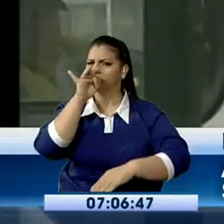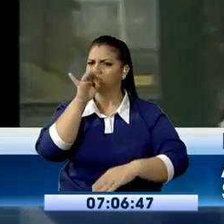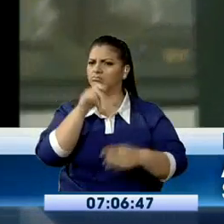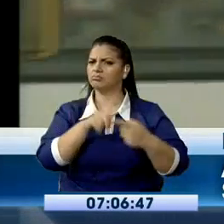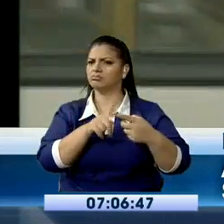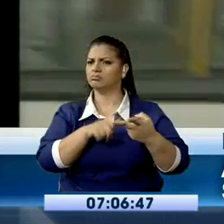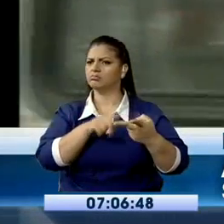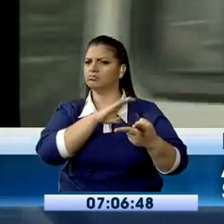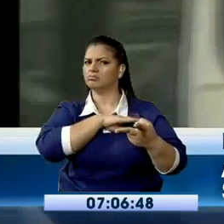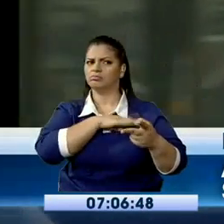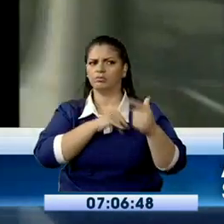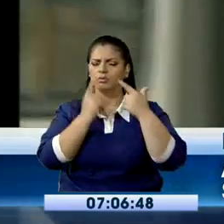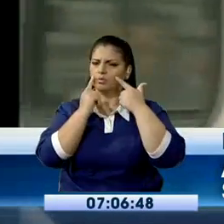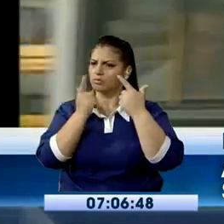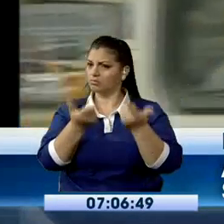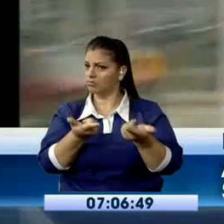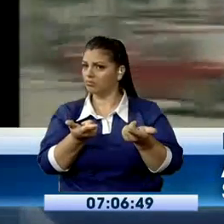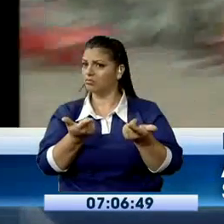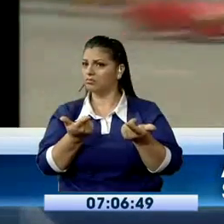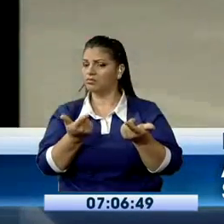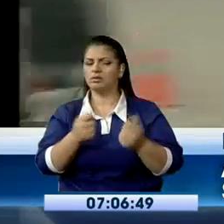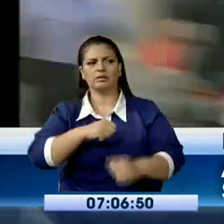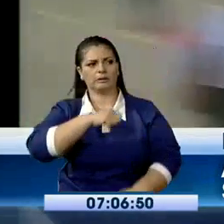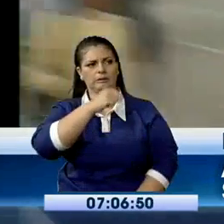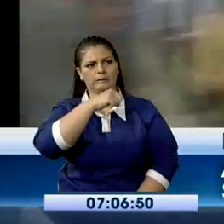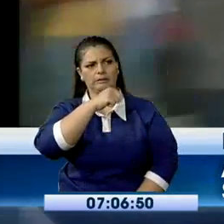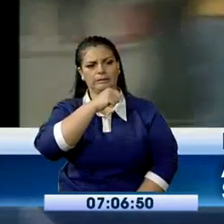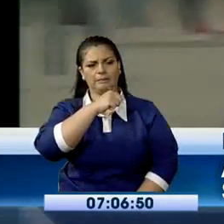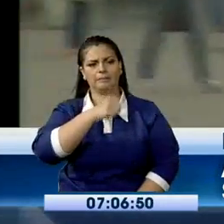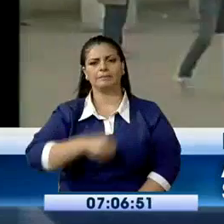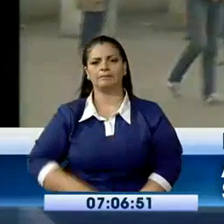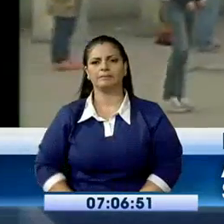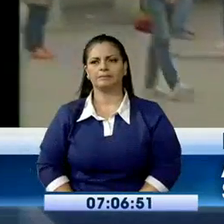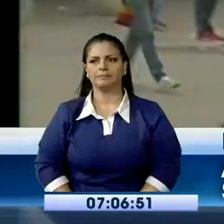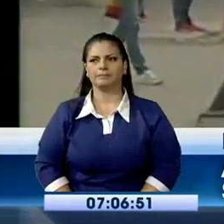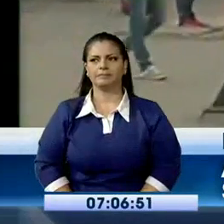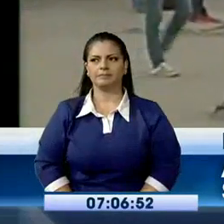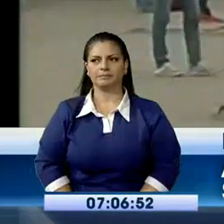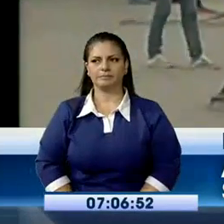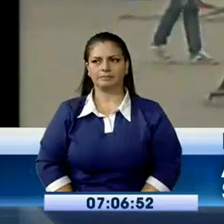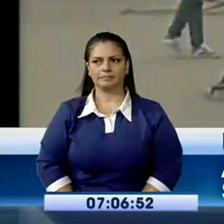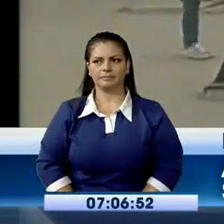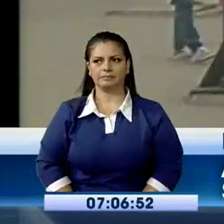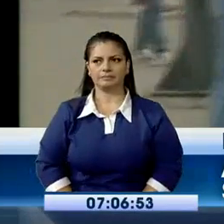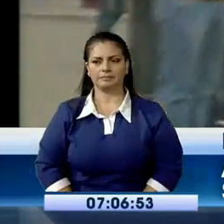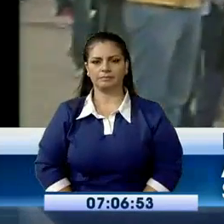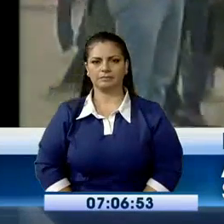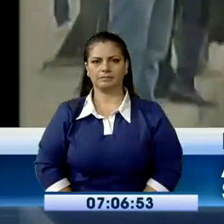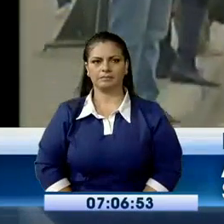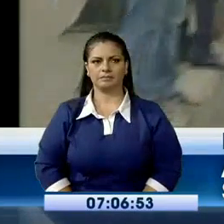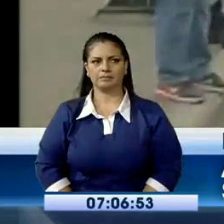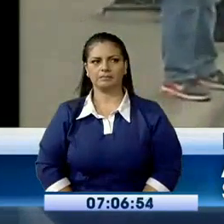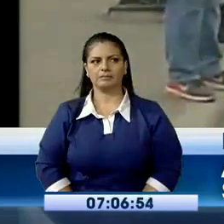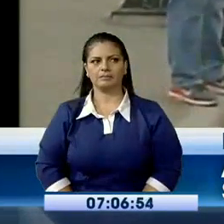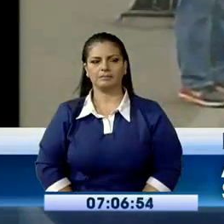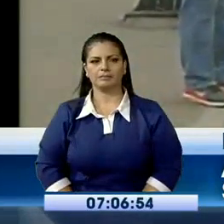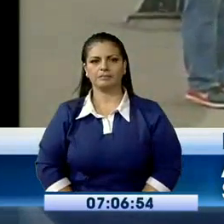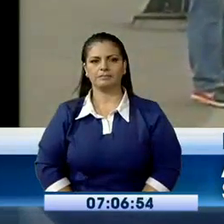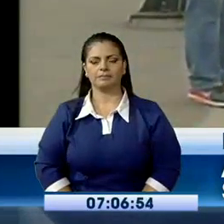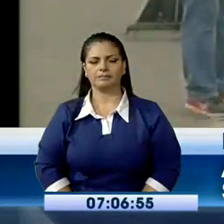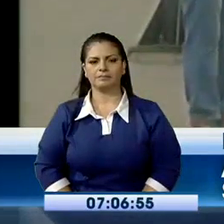Claro. Ajá. Amiga, buen día. Ahora sí puede subirse a la unidad más tranquila. No. Ah, no quiere hablar, me dice. Amiga, buen